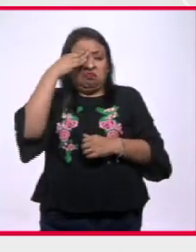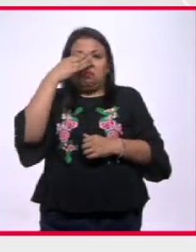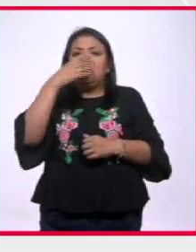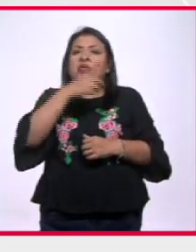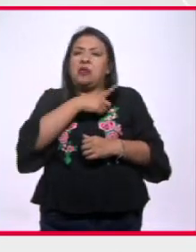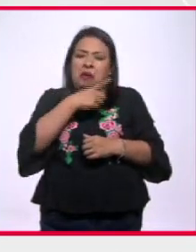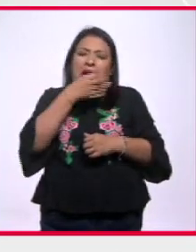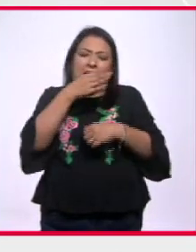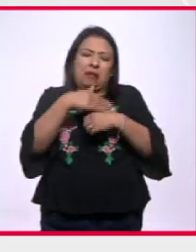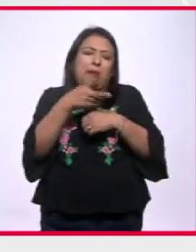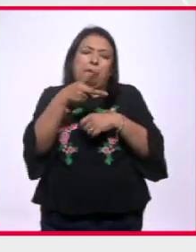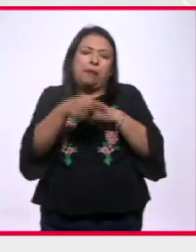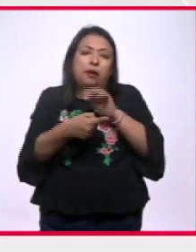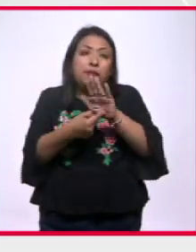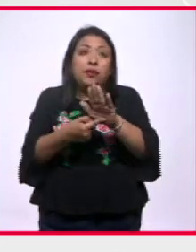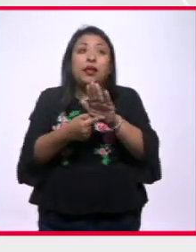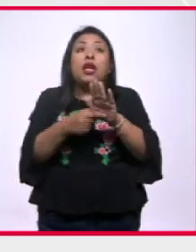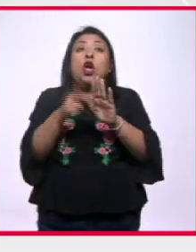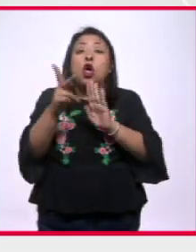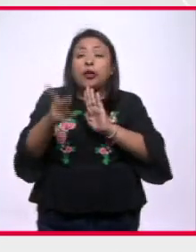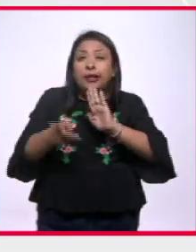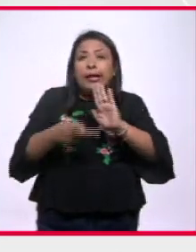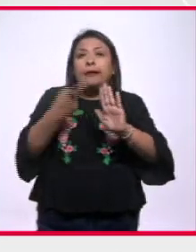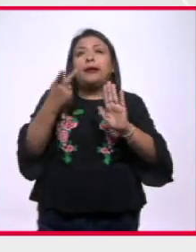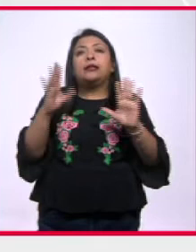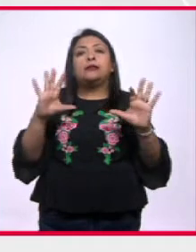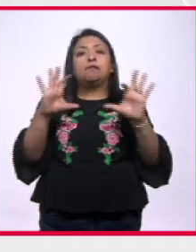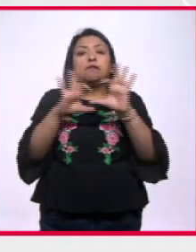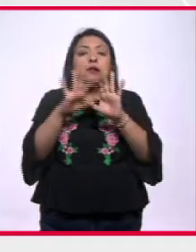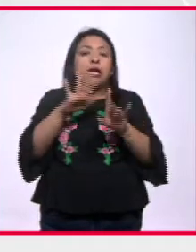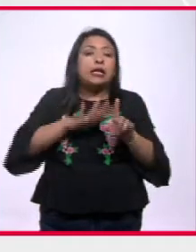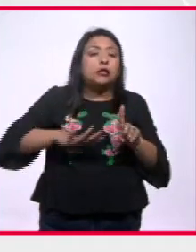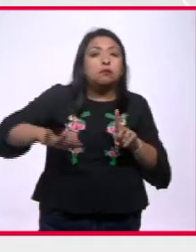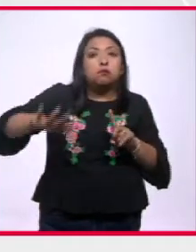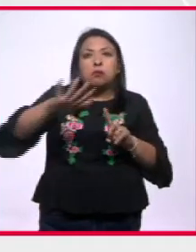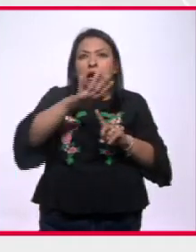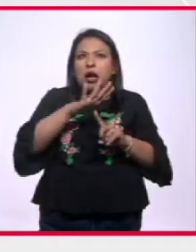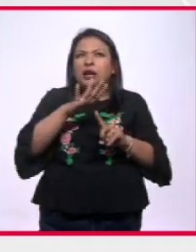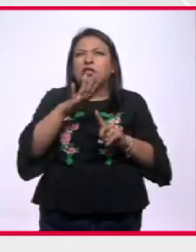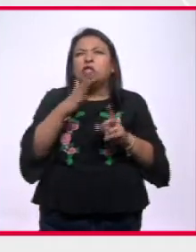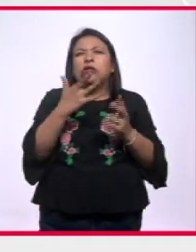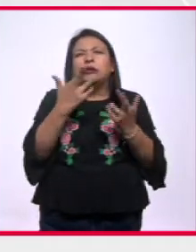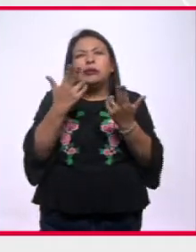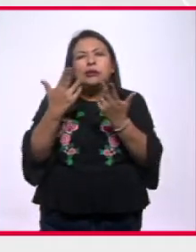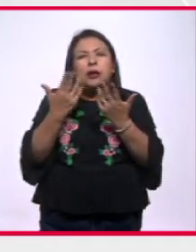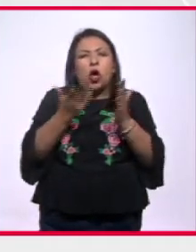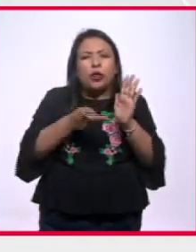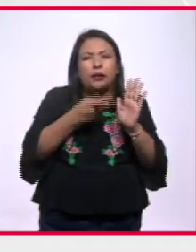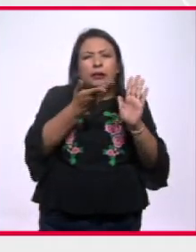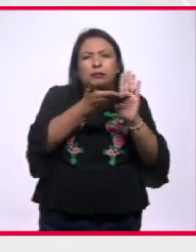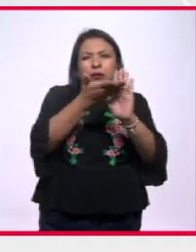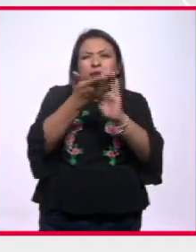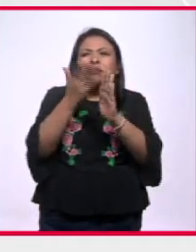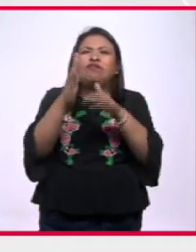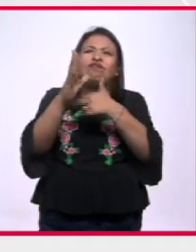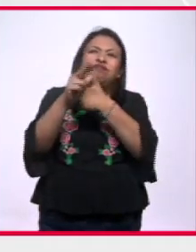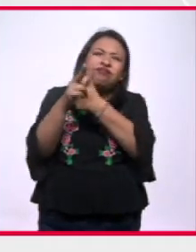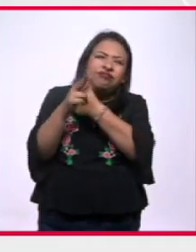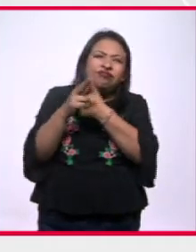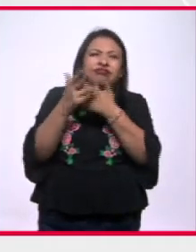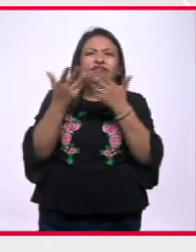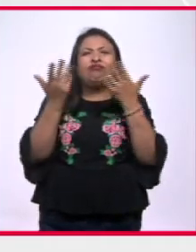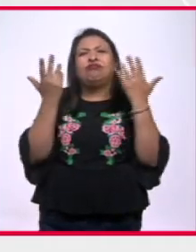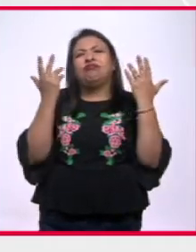adelantando es la reconstrucción de espacios que están muy deteriorados por los huracanes